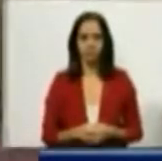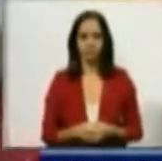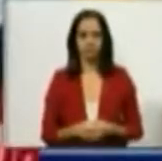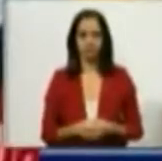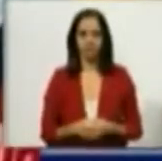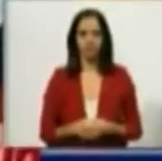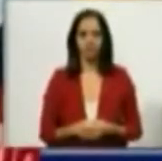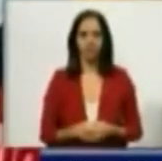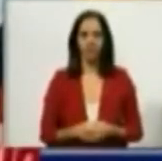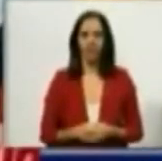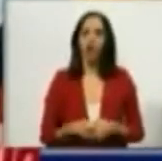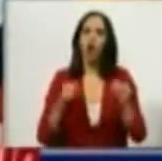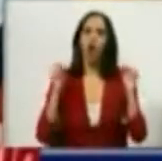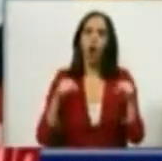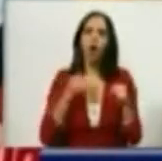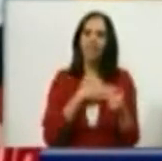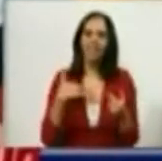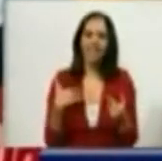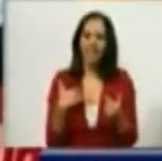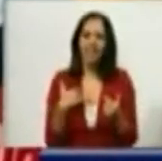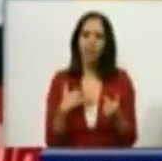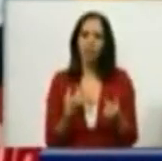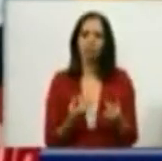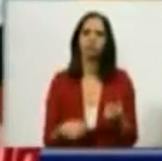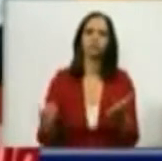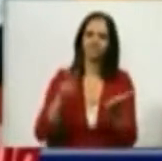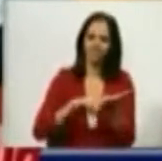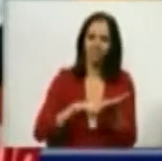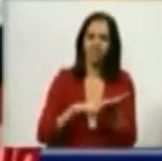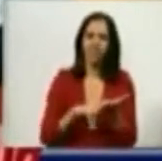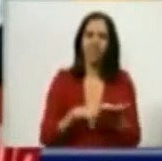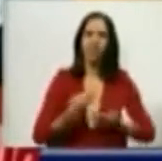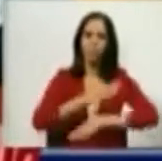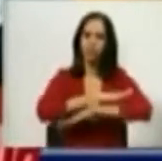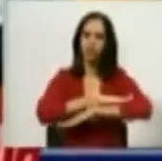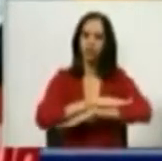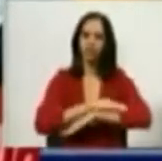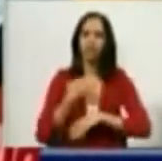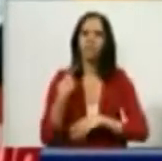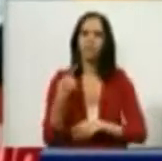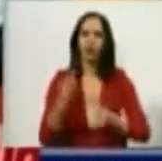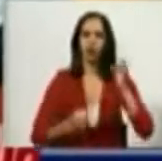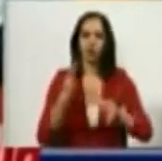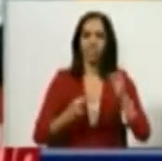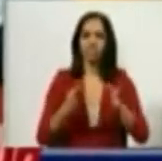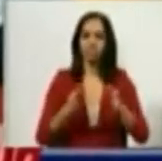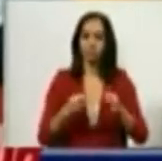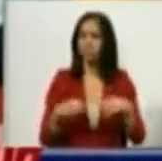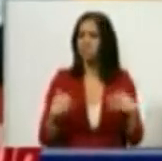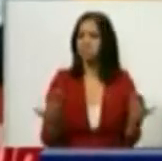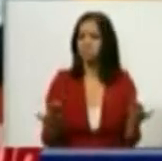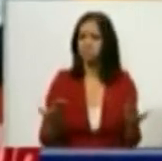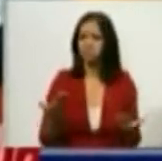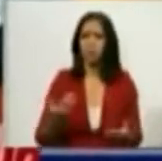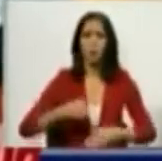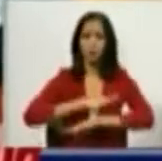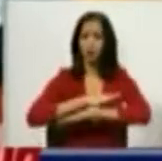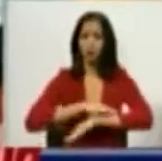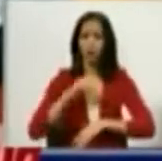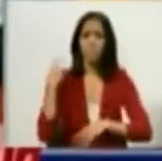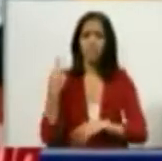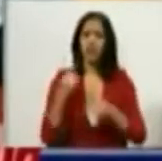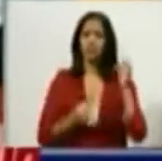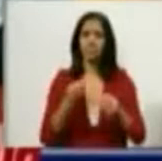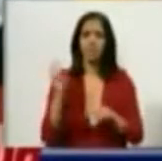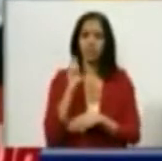hoy queremos ratificar la posición de primero justicia y la posición de primero justicia en Venezuela es que seguimos